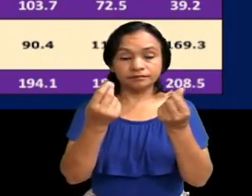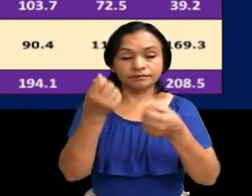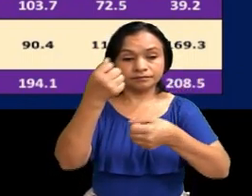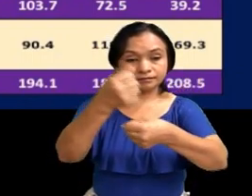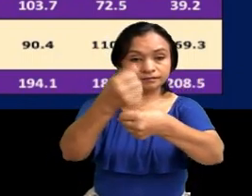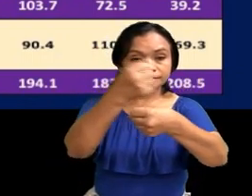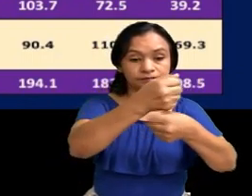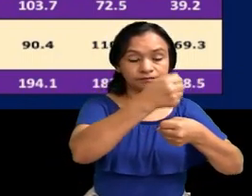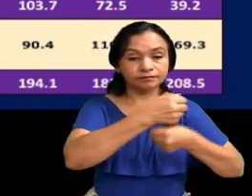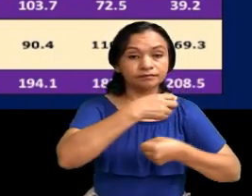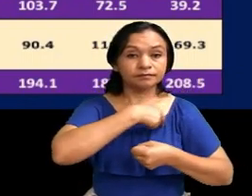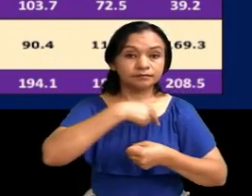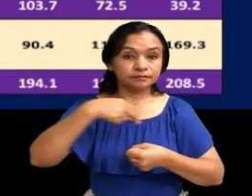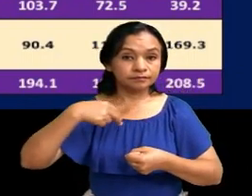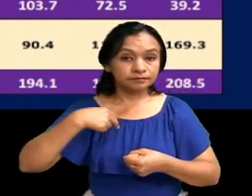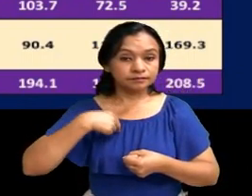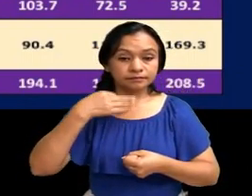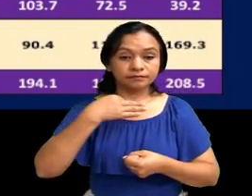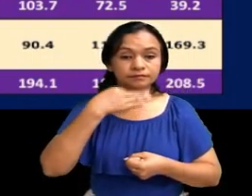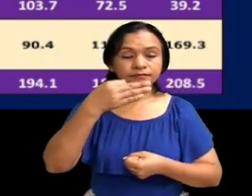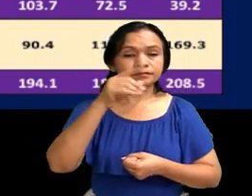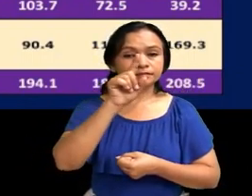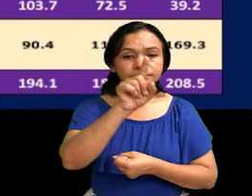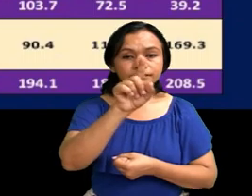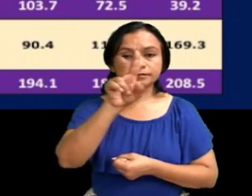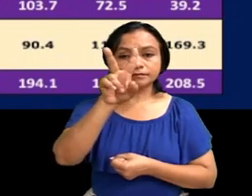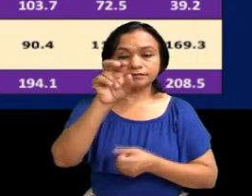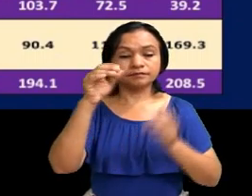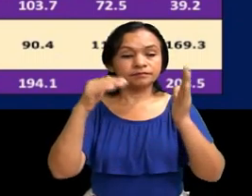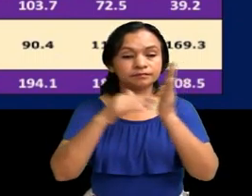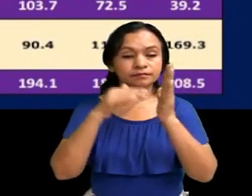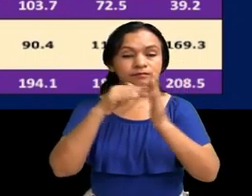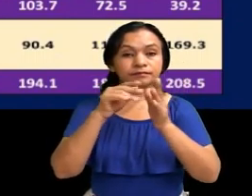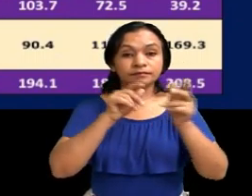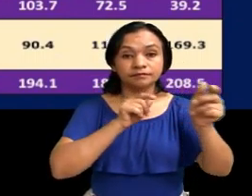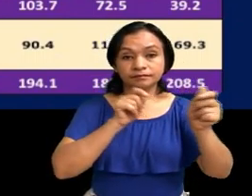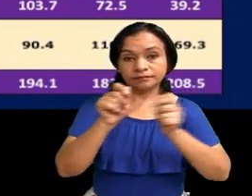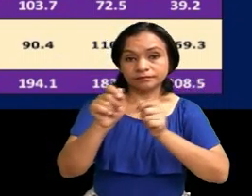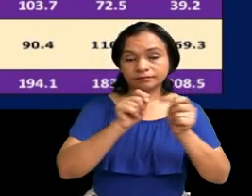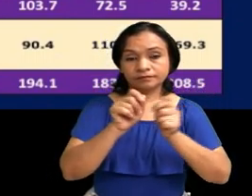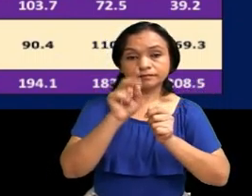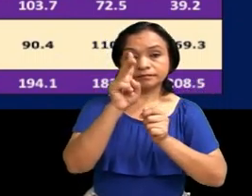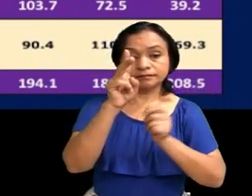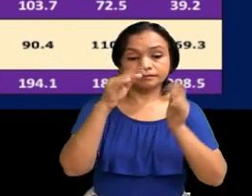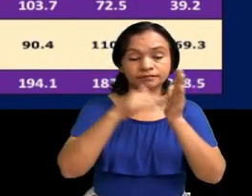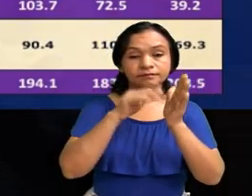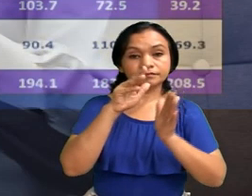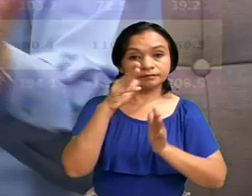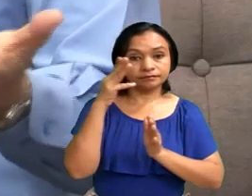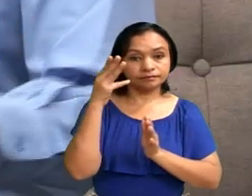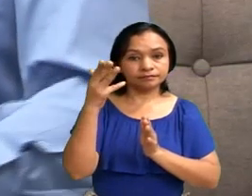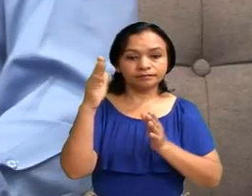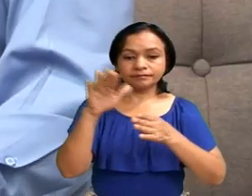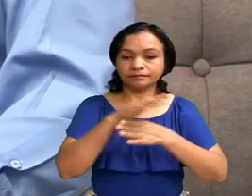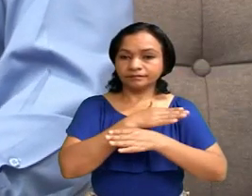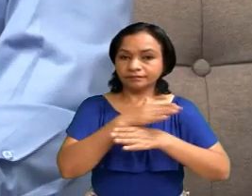que vamos a ejecutar anda por los 120 millones de dólares. Para el 2019. 2019. Hay una